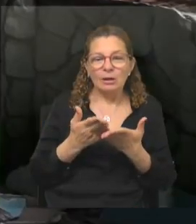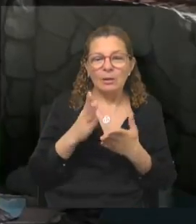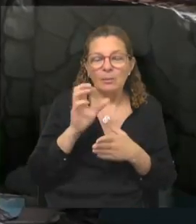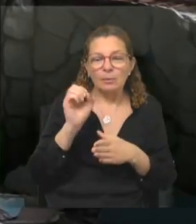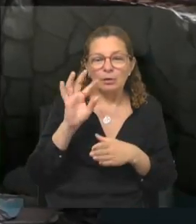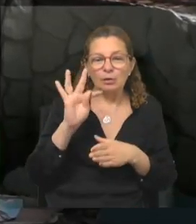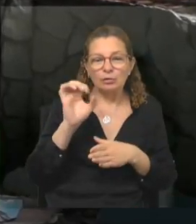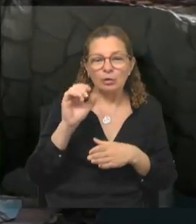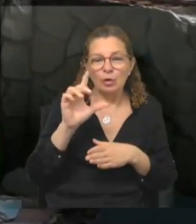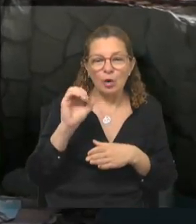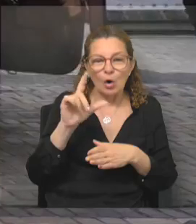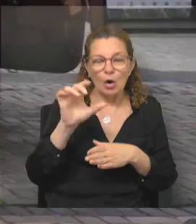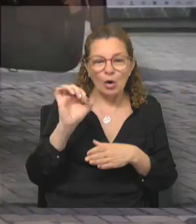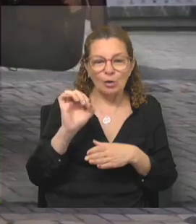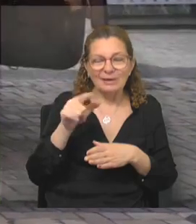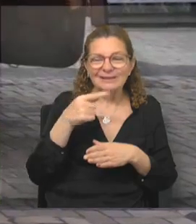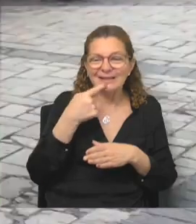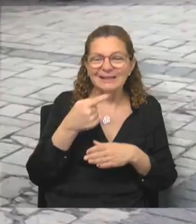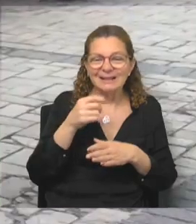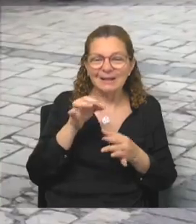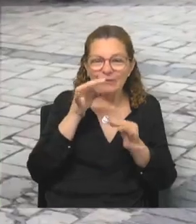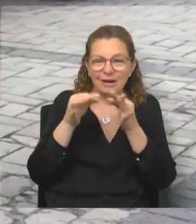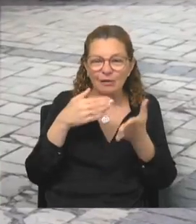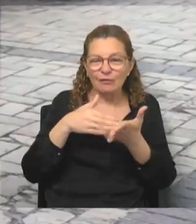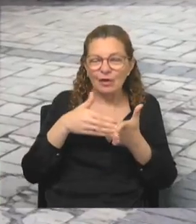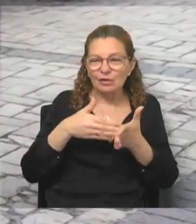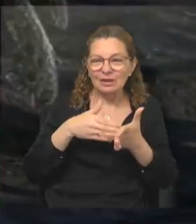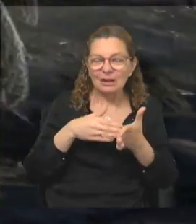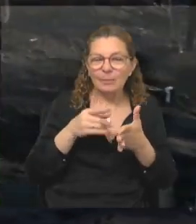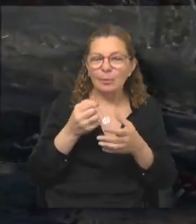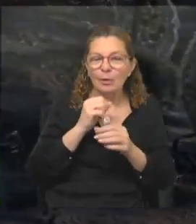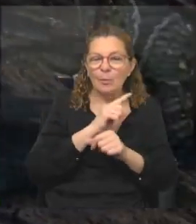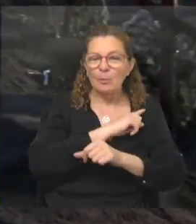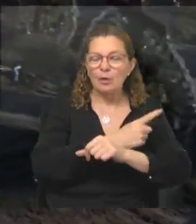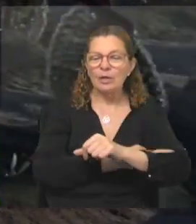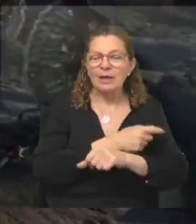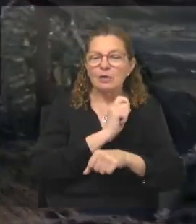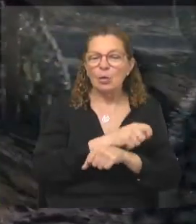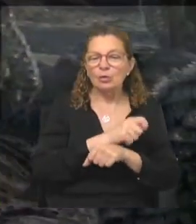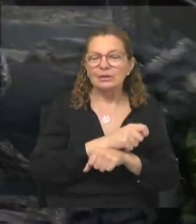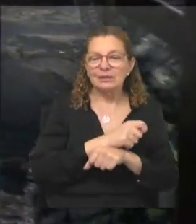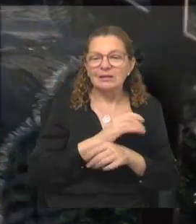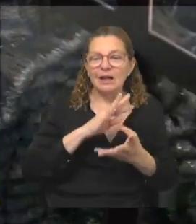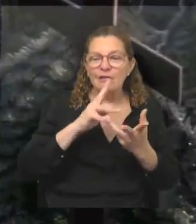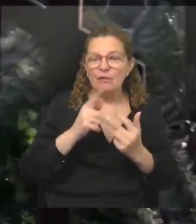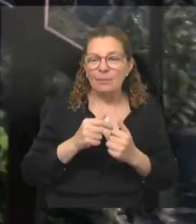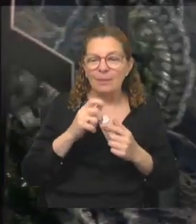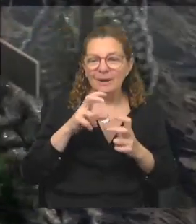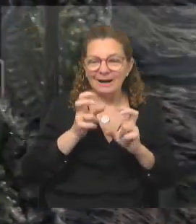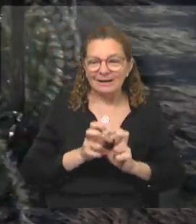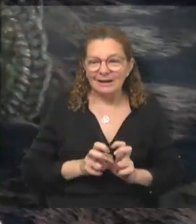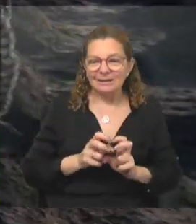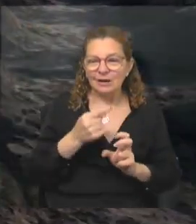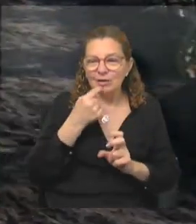del quebranto el texto busca explorar fronteras de conceptos como poder justicia y moralidad para analizar las